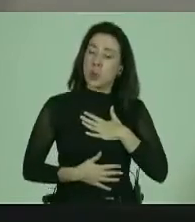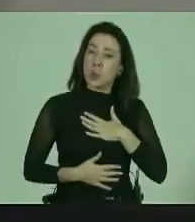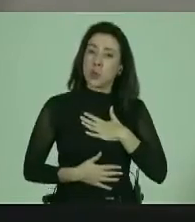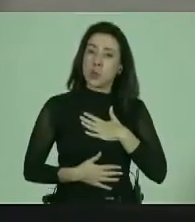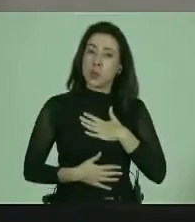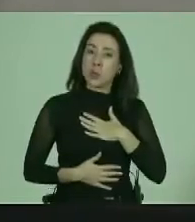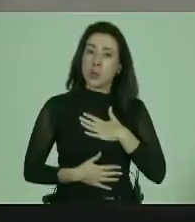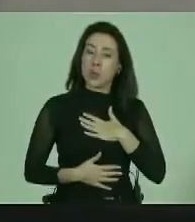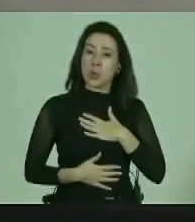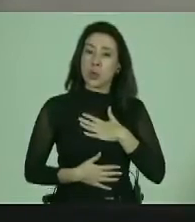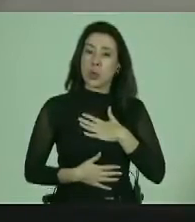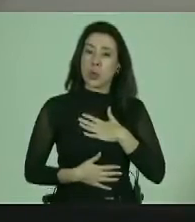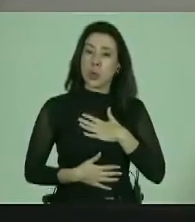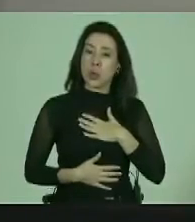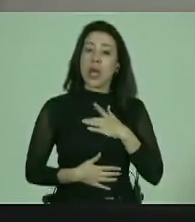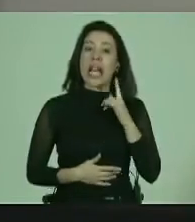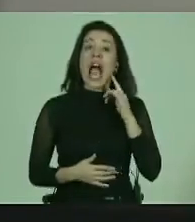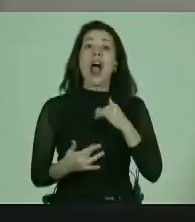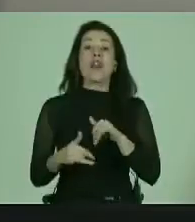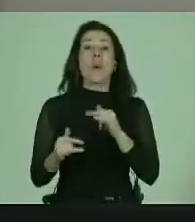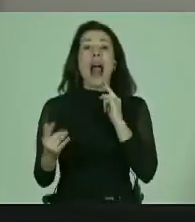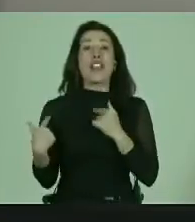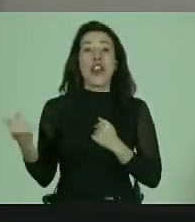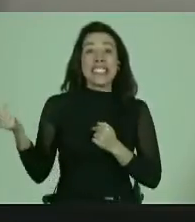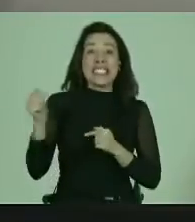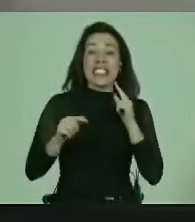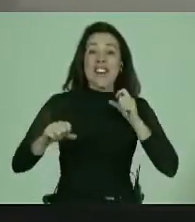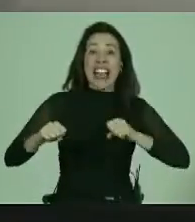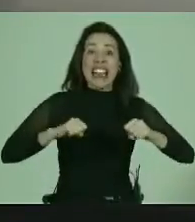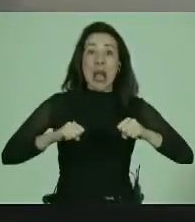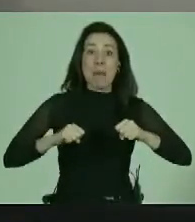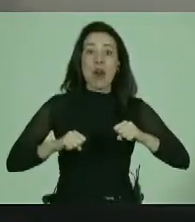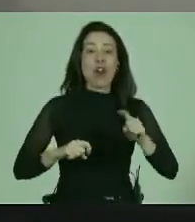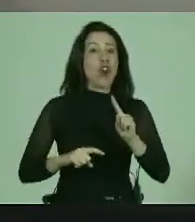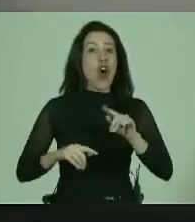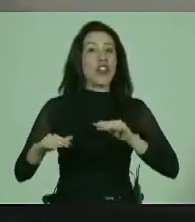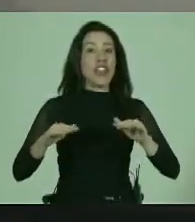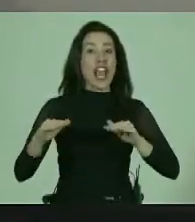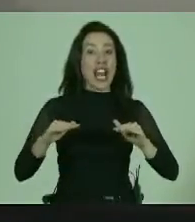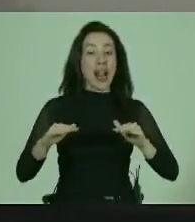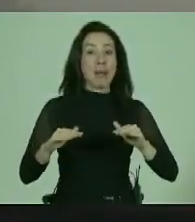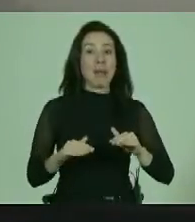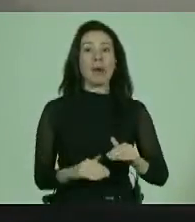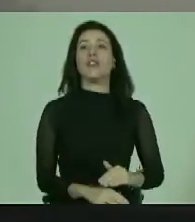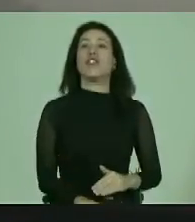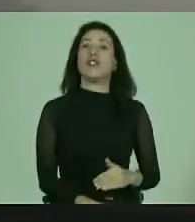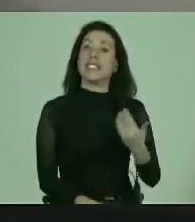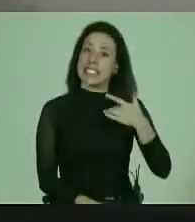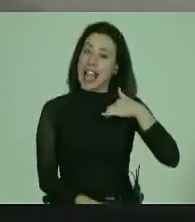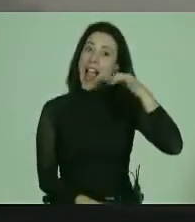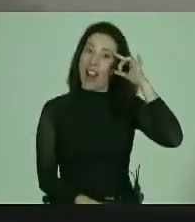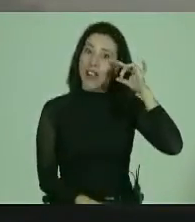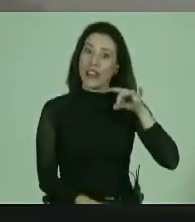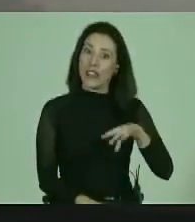reciban con temblor que no terremoto ella sé y